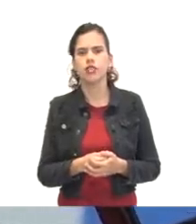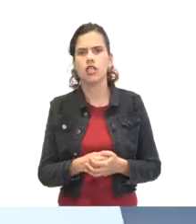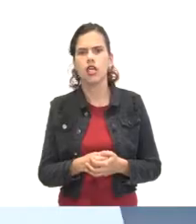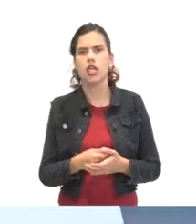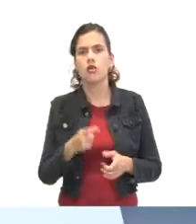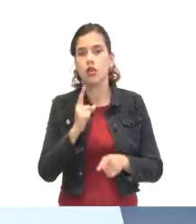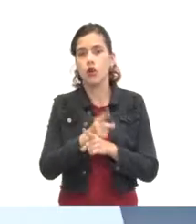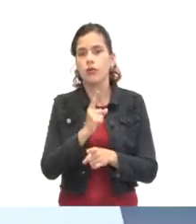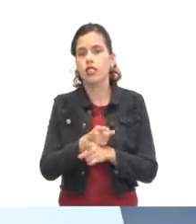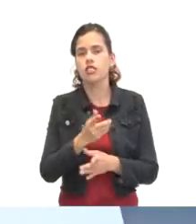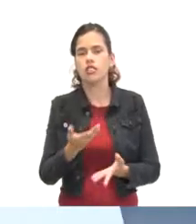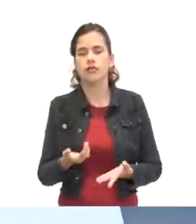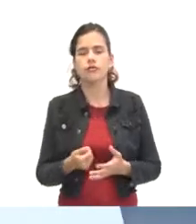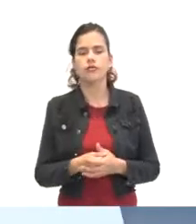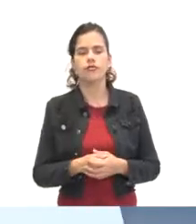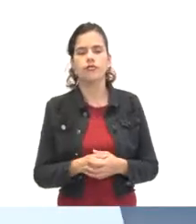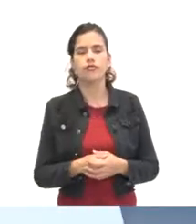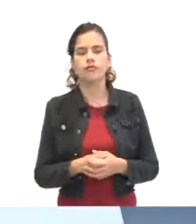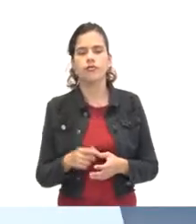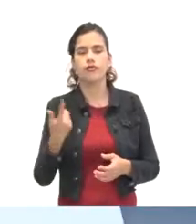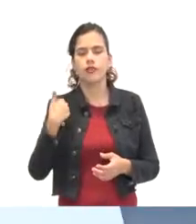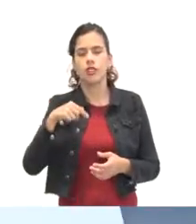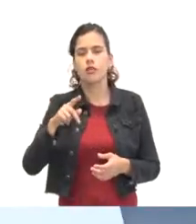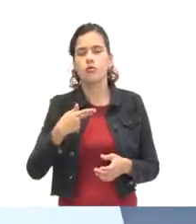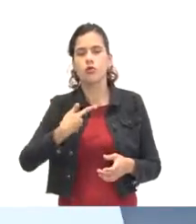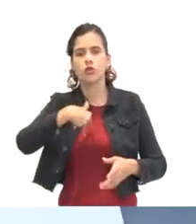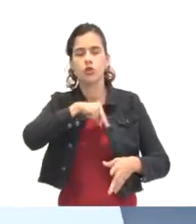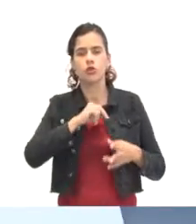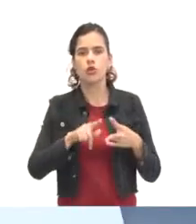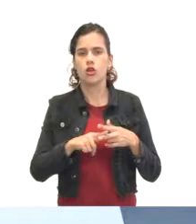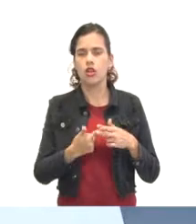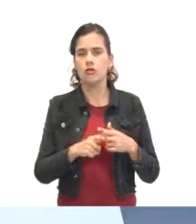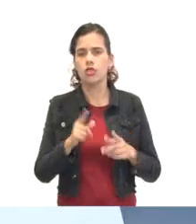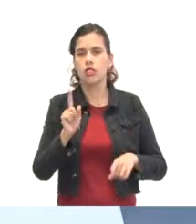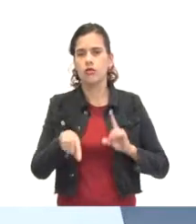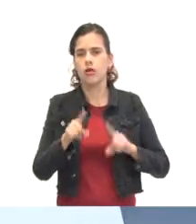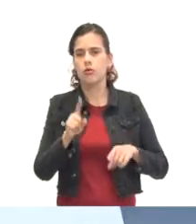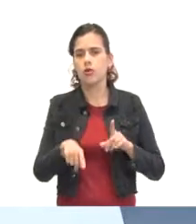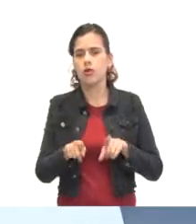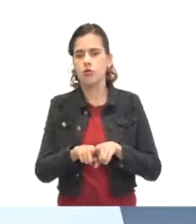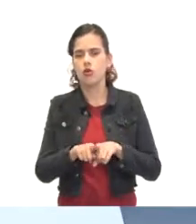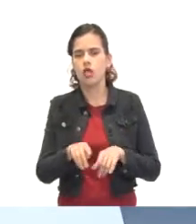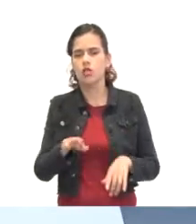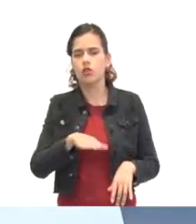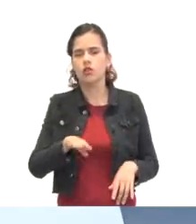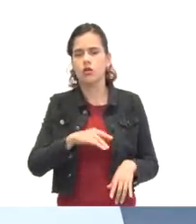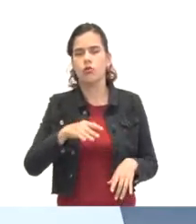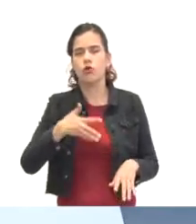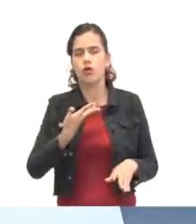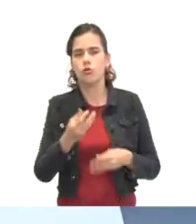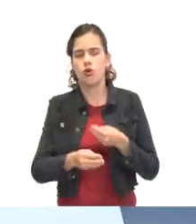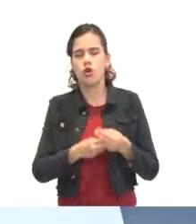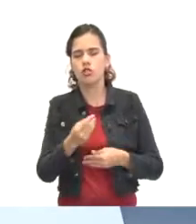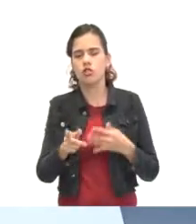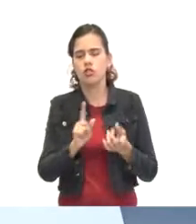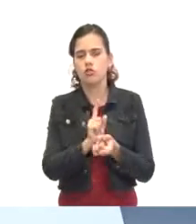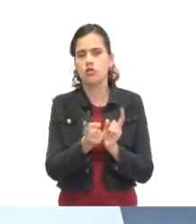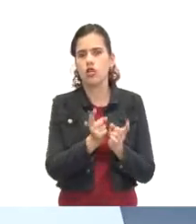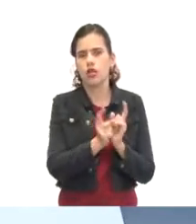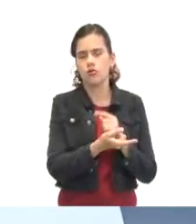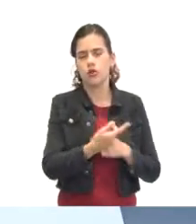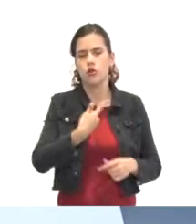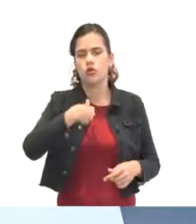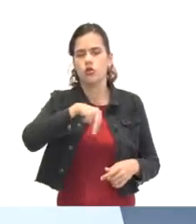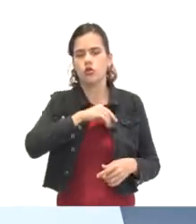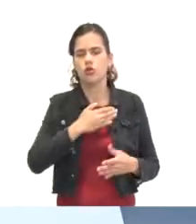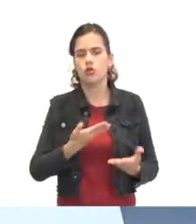concurso. Ok, acá tenemos nosotros una herramienta muy parecida a la anterior donde podemos hacer esa sustitución. Nosotros